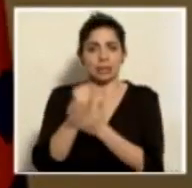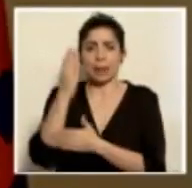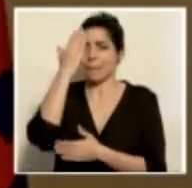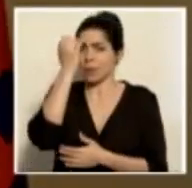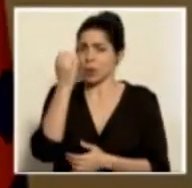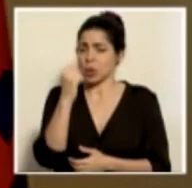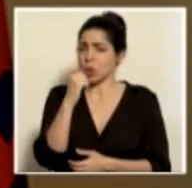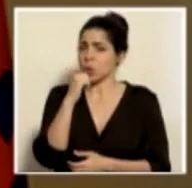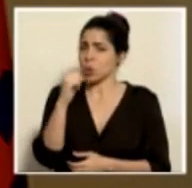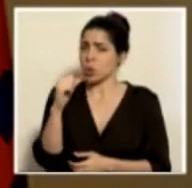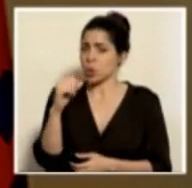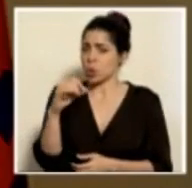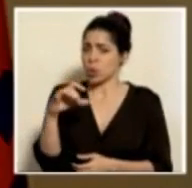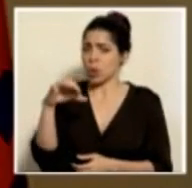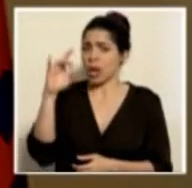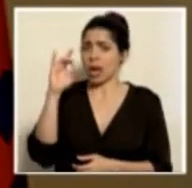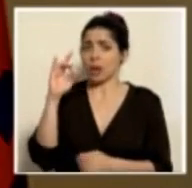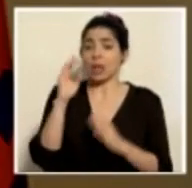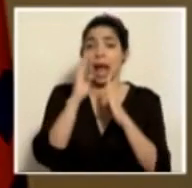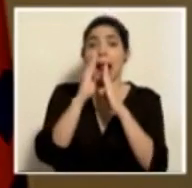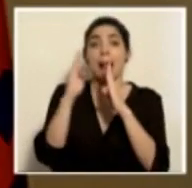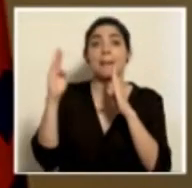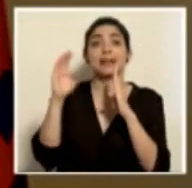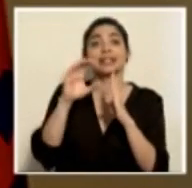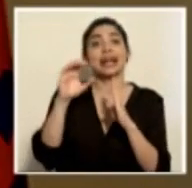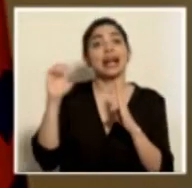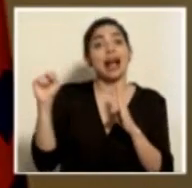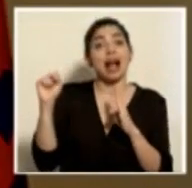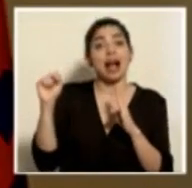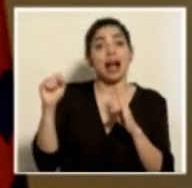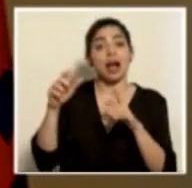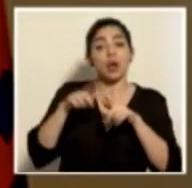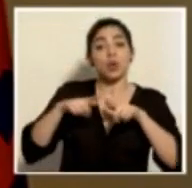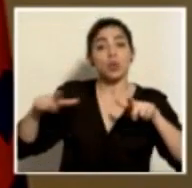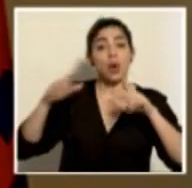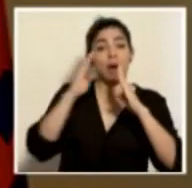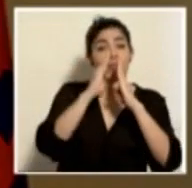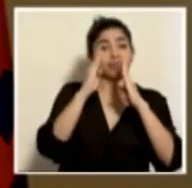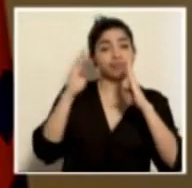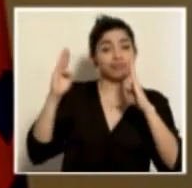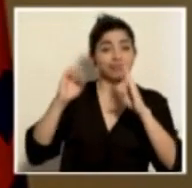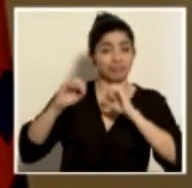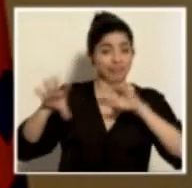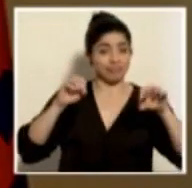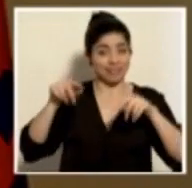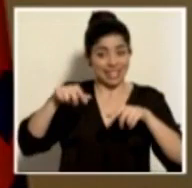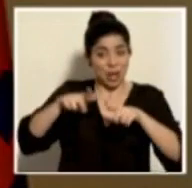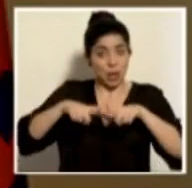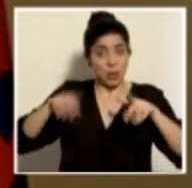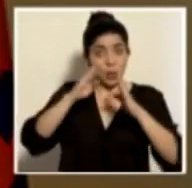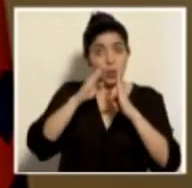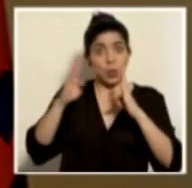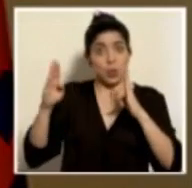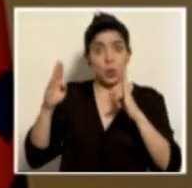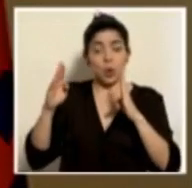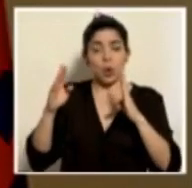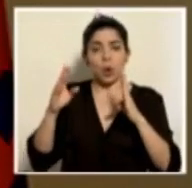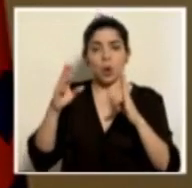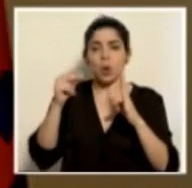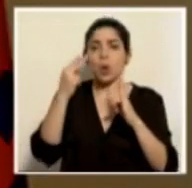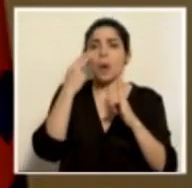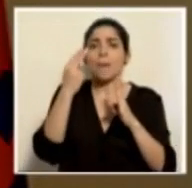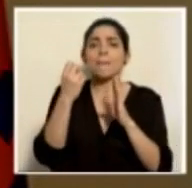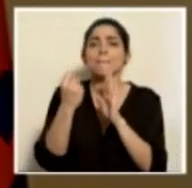no encontramos en el almacén de la Caja, en el área de almacenamiento y distribución, esa marca